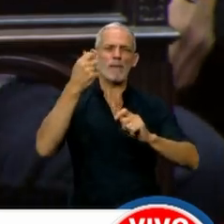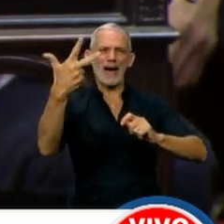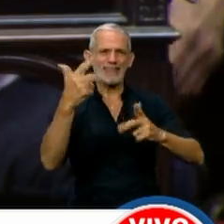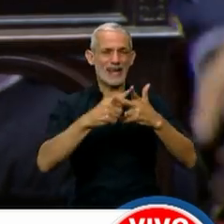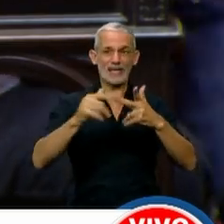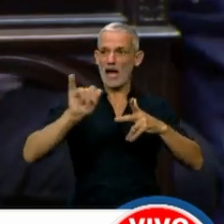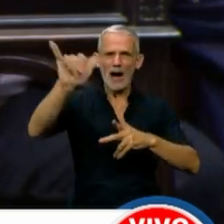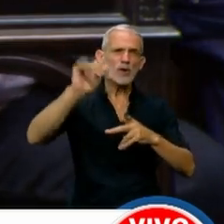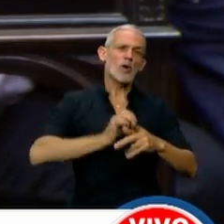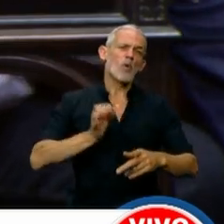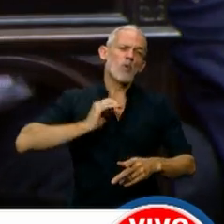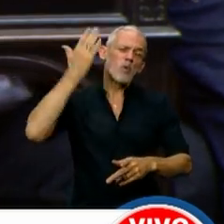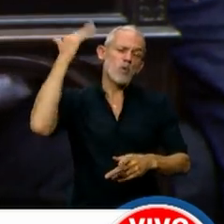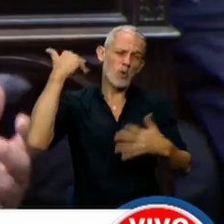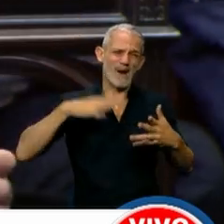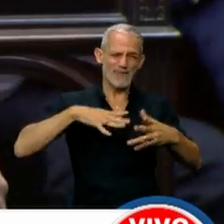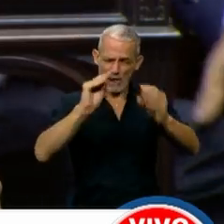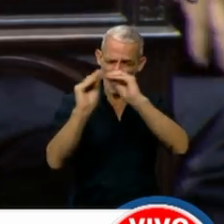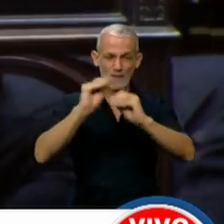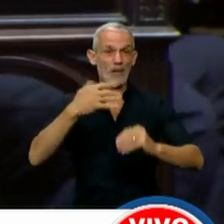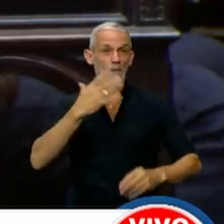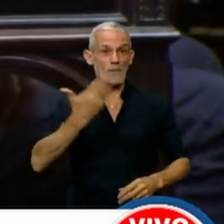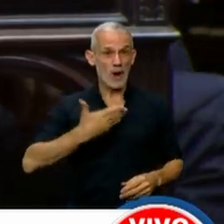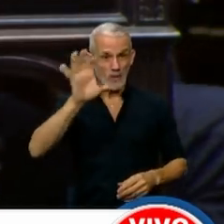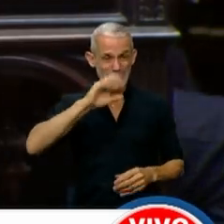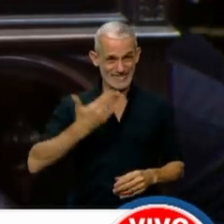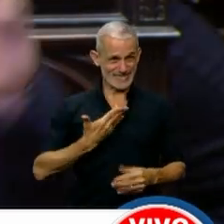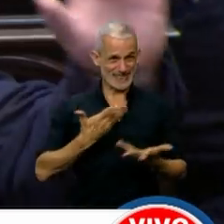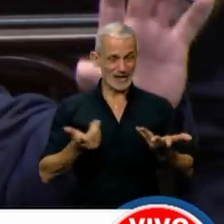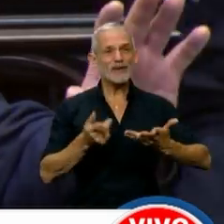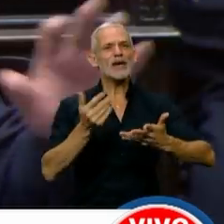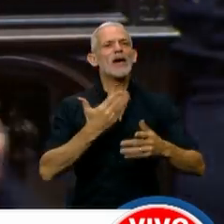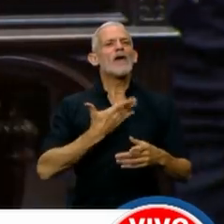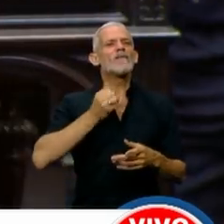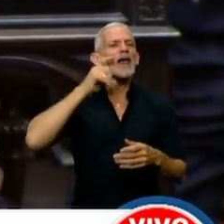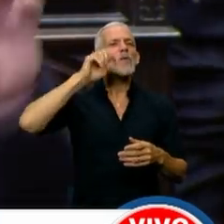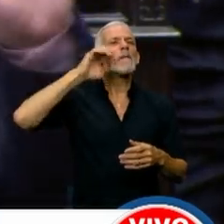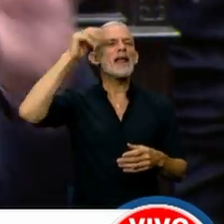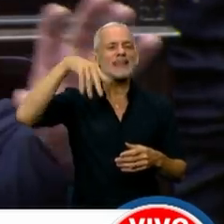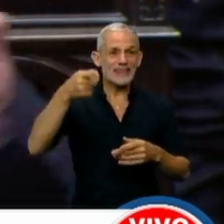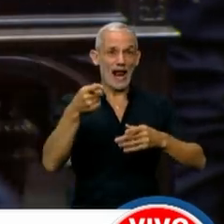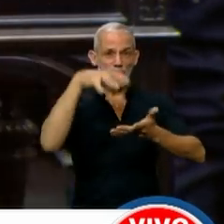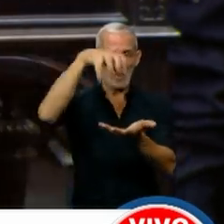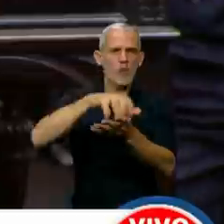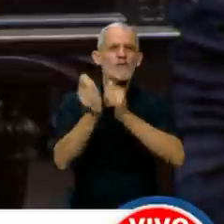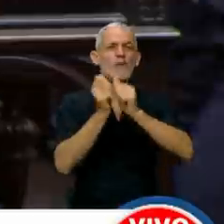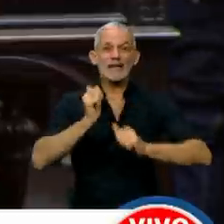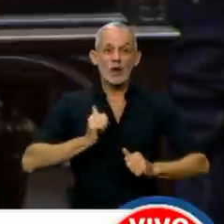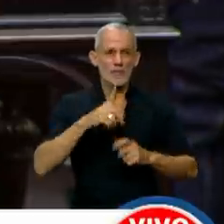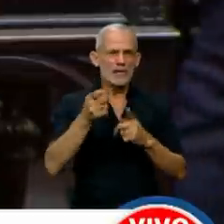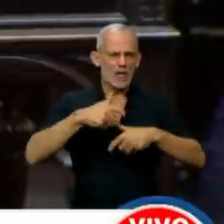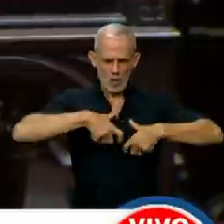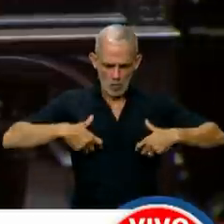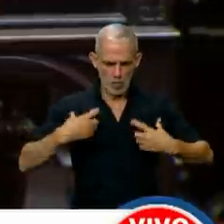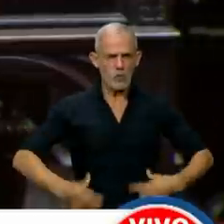orión de la armada vieja deuda en mi provincia la provincia santa fe entre libertad estando en fabricaciones militares planta recuperación de chalecos